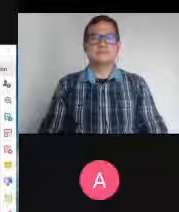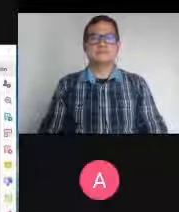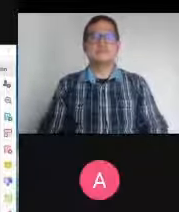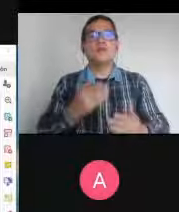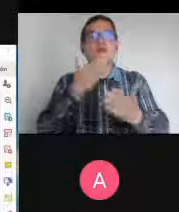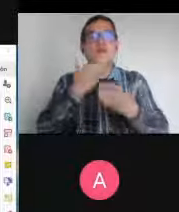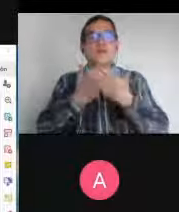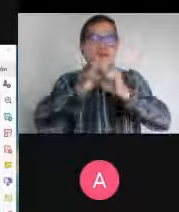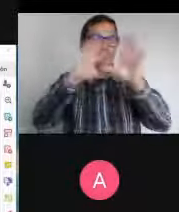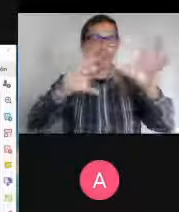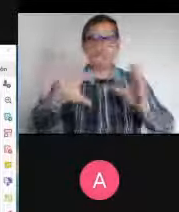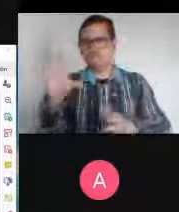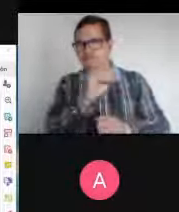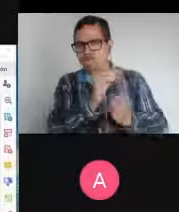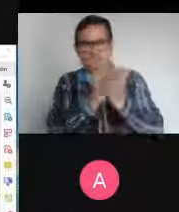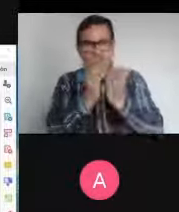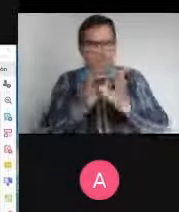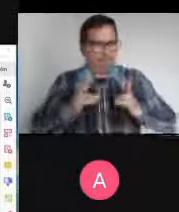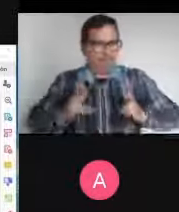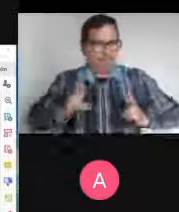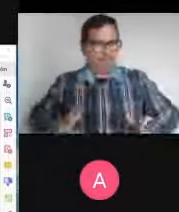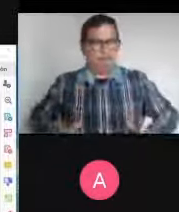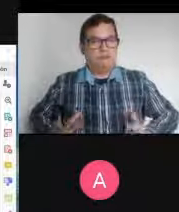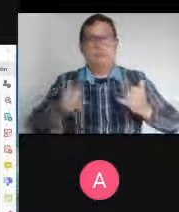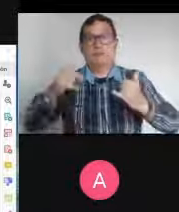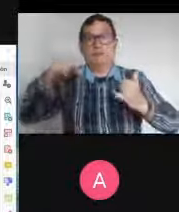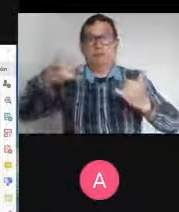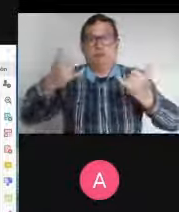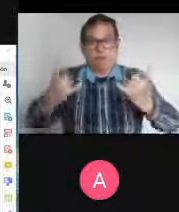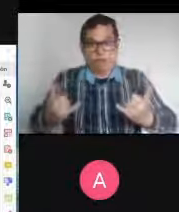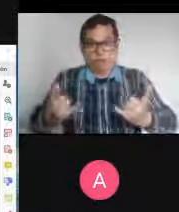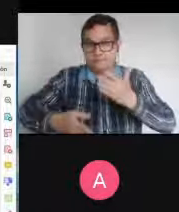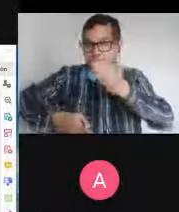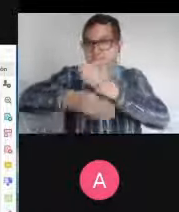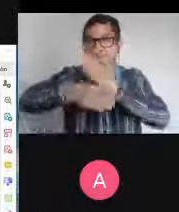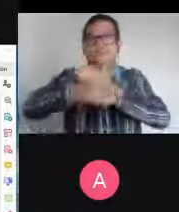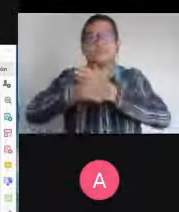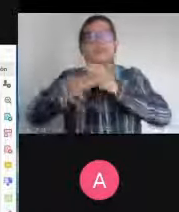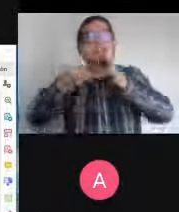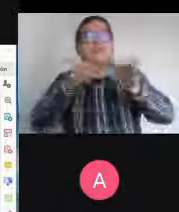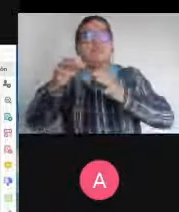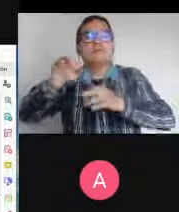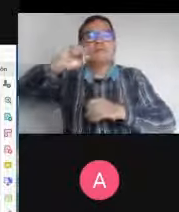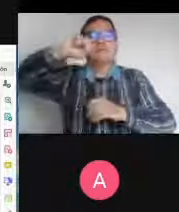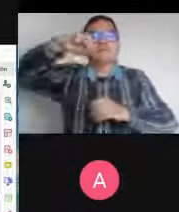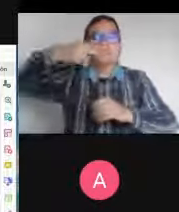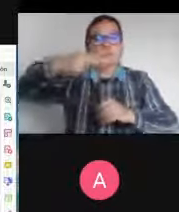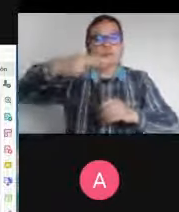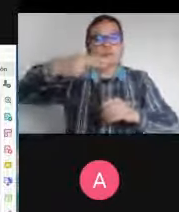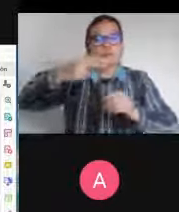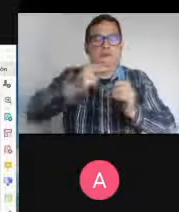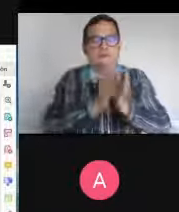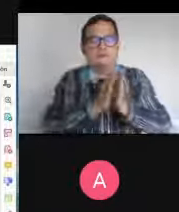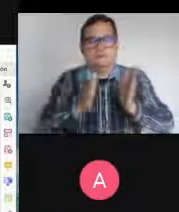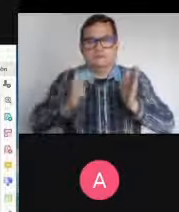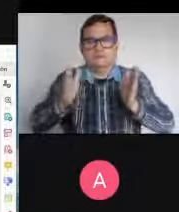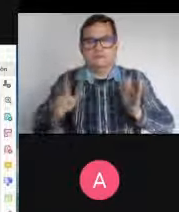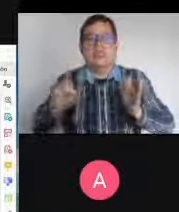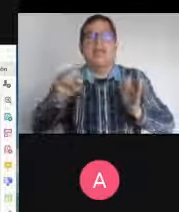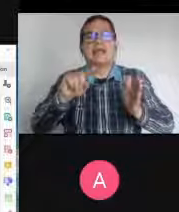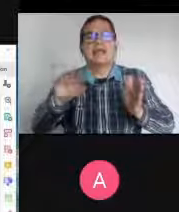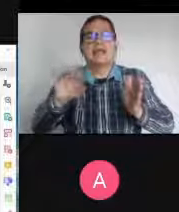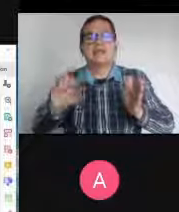Bueno, muy buenos días, apreciados estudiantes. Hoy continuamos con la segunda sesión del componente práctico de